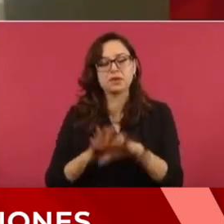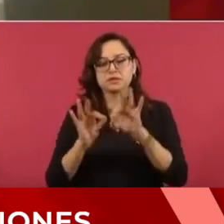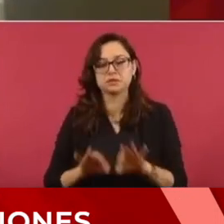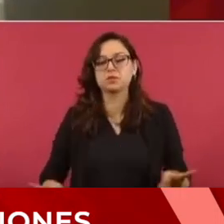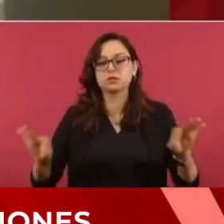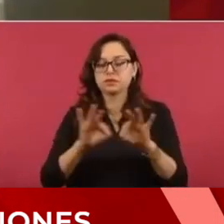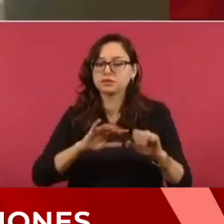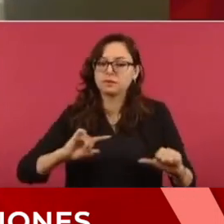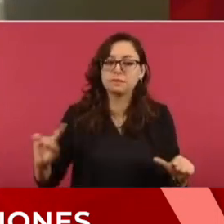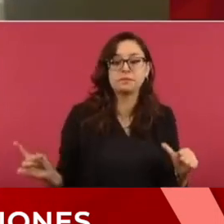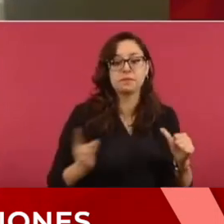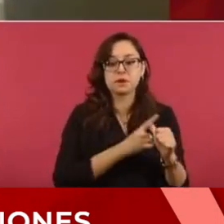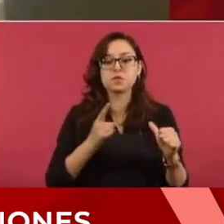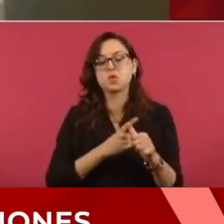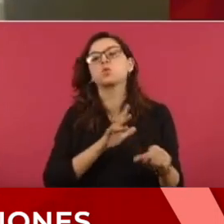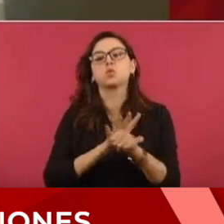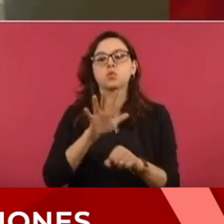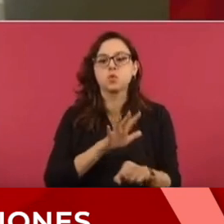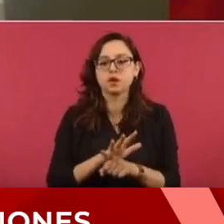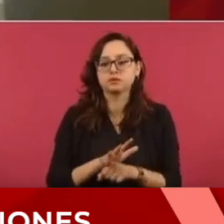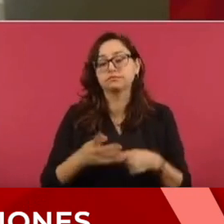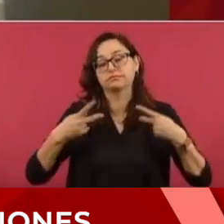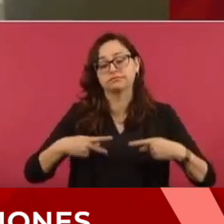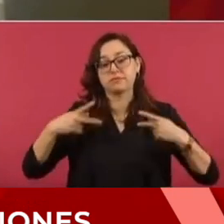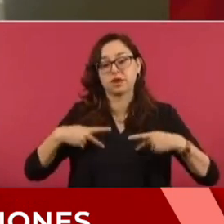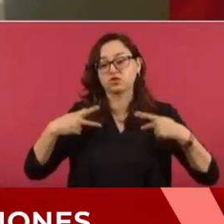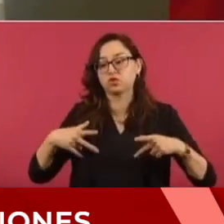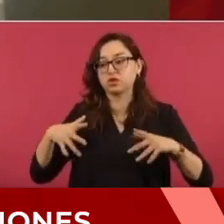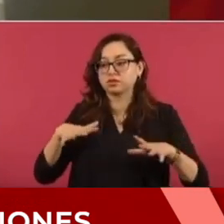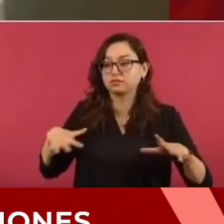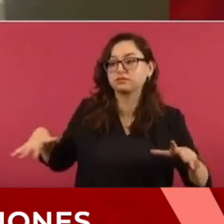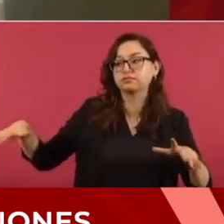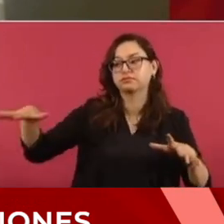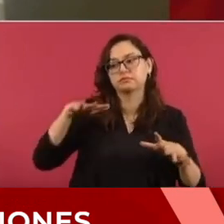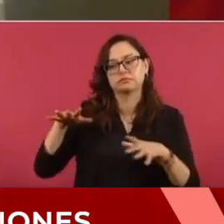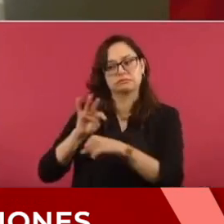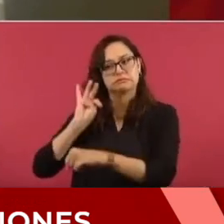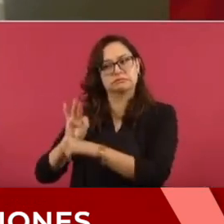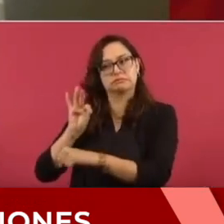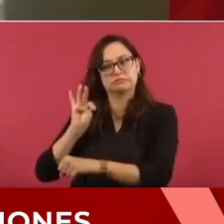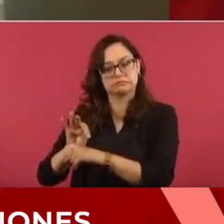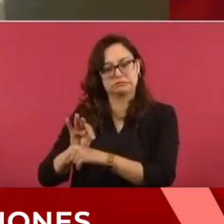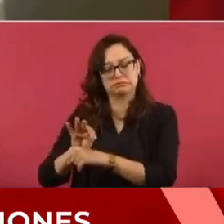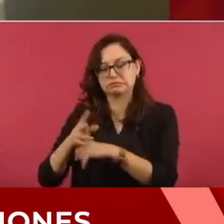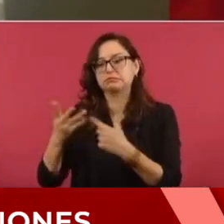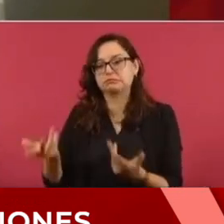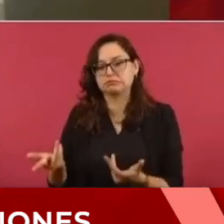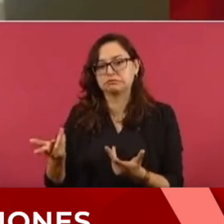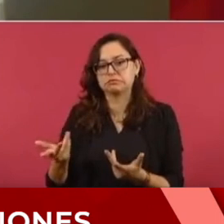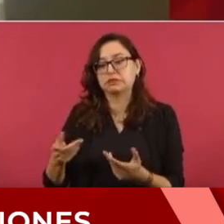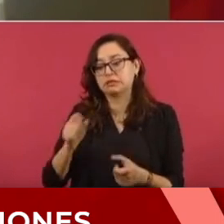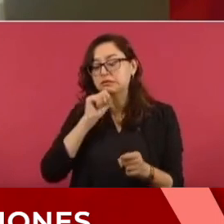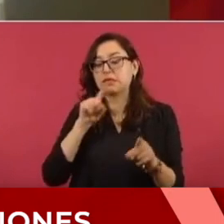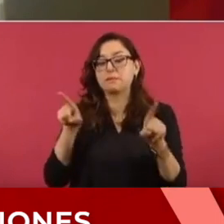la seguridad del personal que realizará los trabajos al interior de la mina y la que se considere de menor